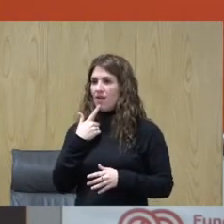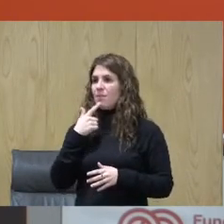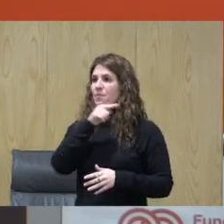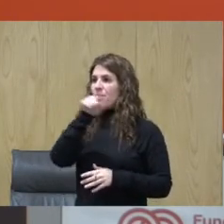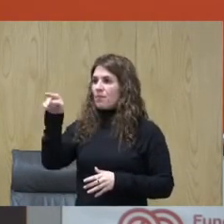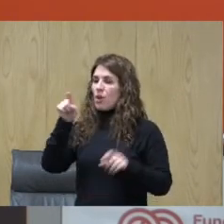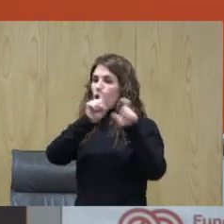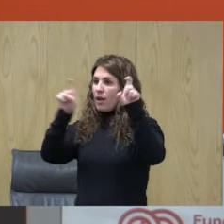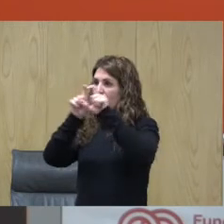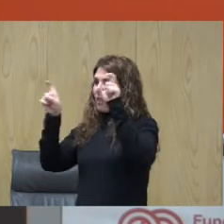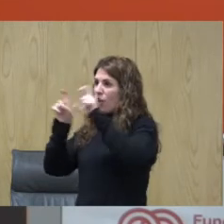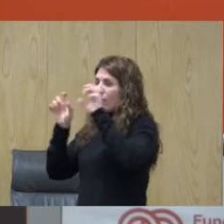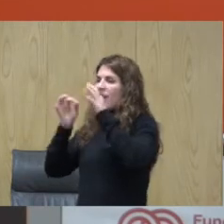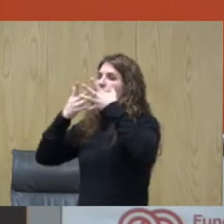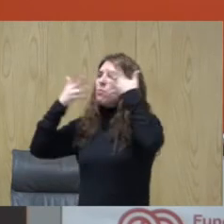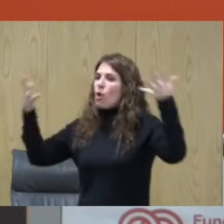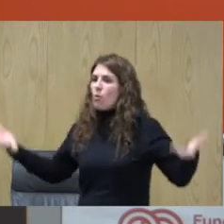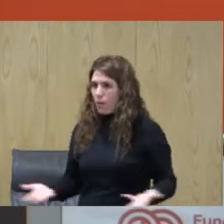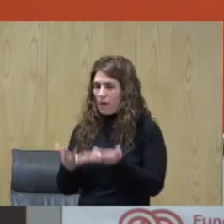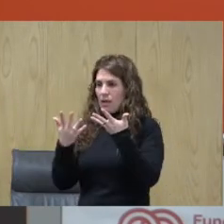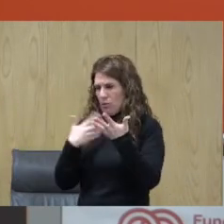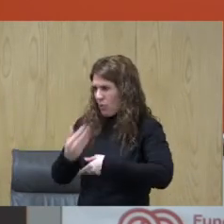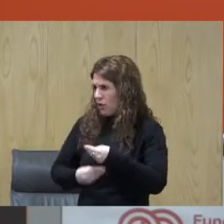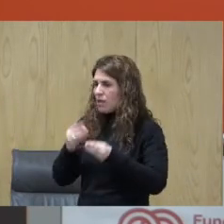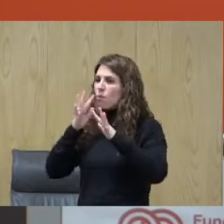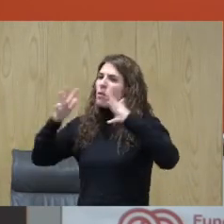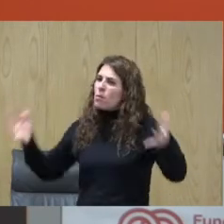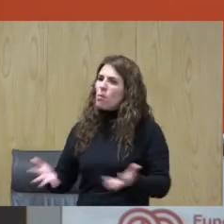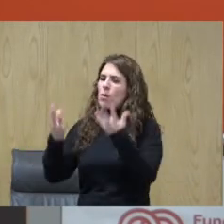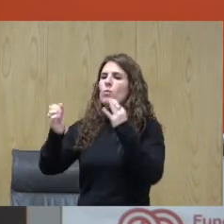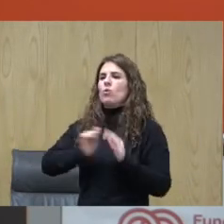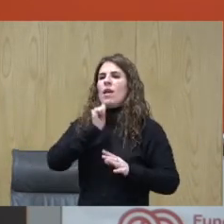de promover, y así lo estamos haciendo, muchas oportunidades